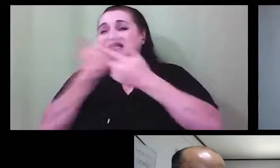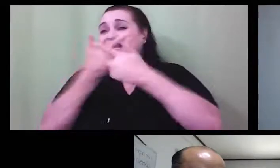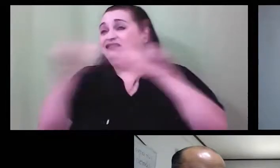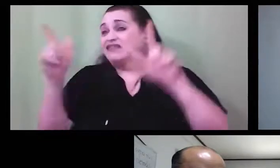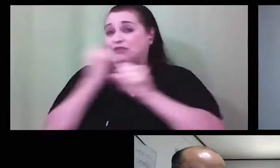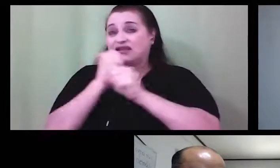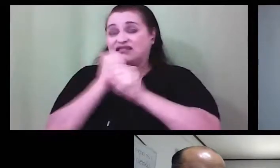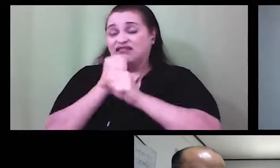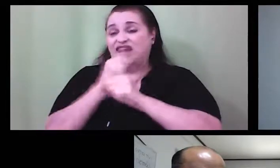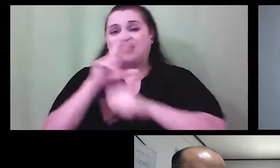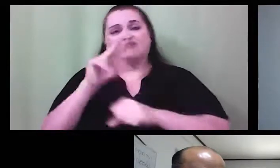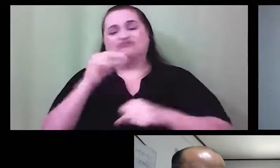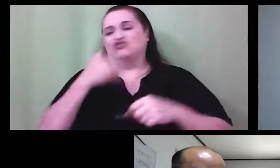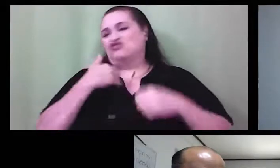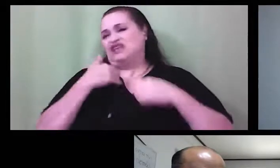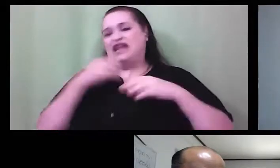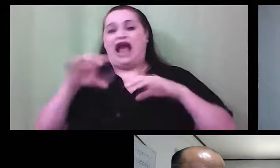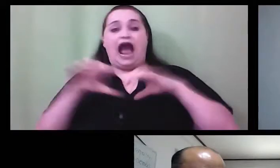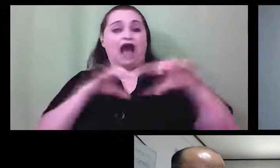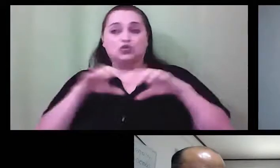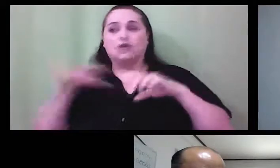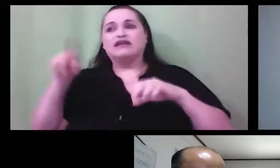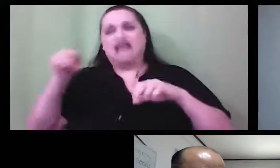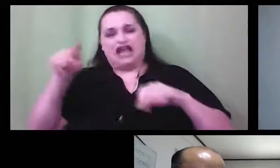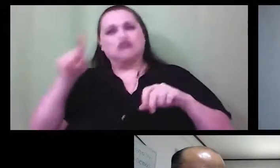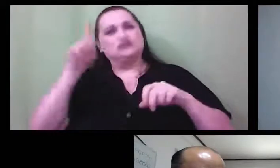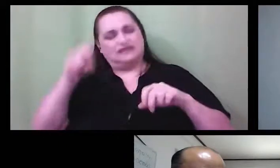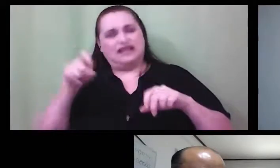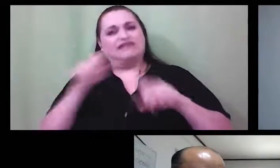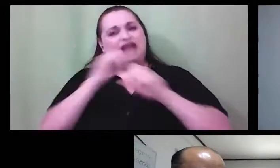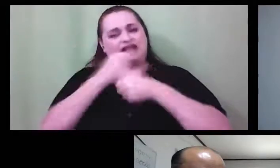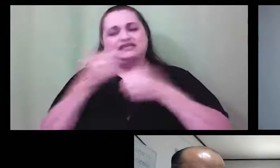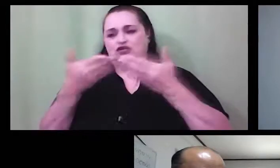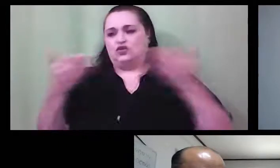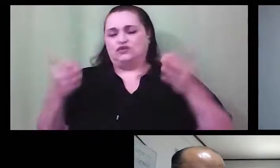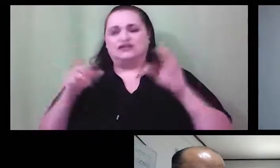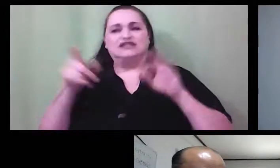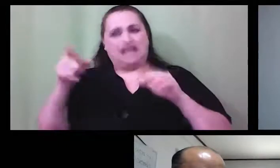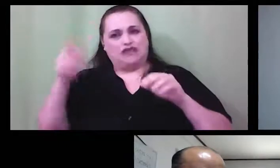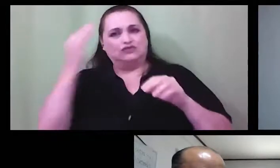para actuar como ellos saben que se deben hacer las cosas.